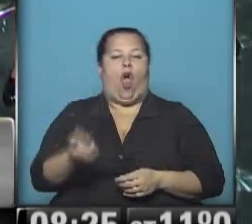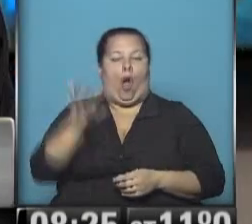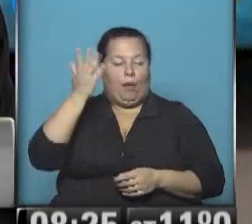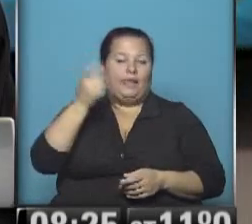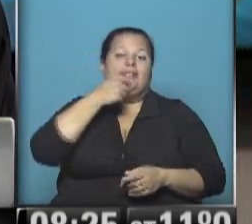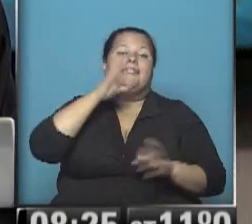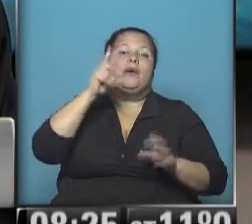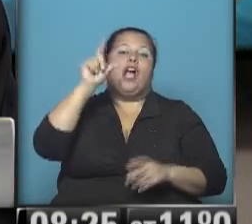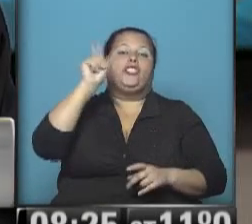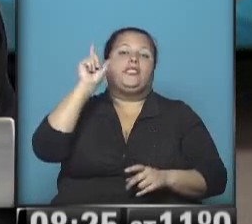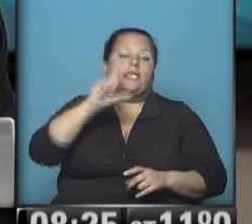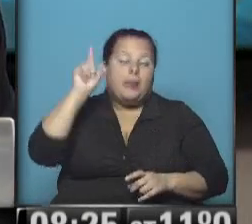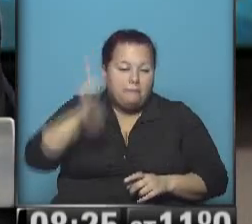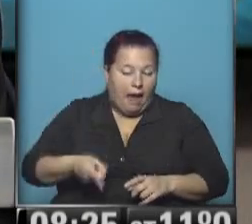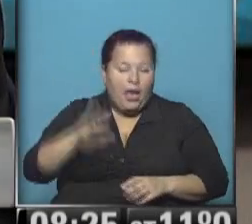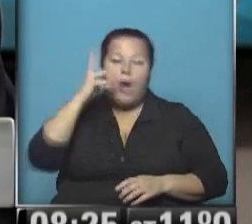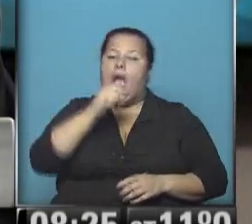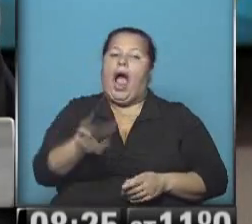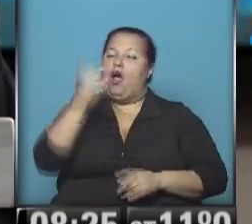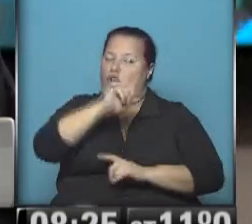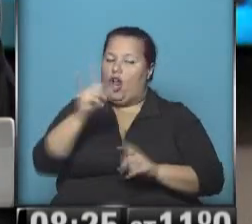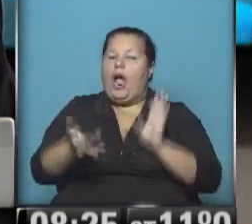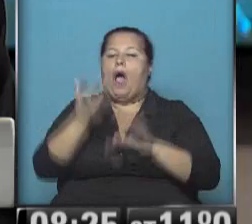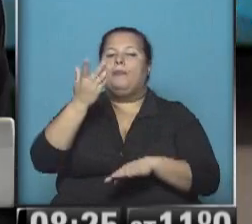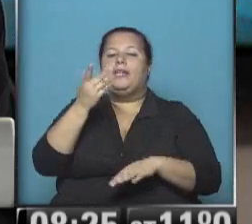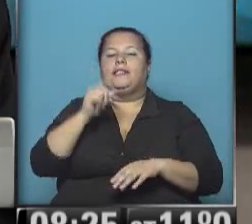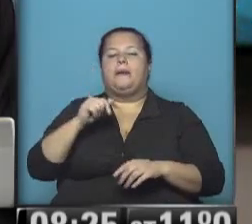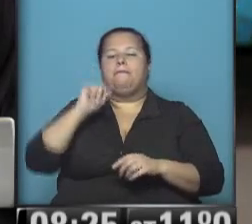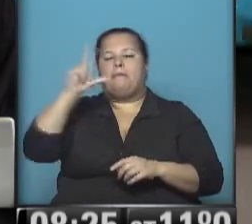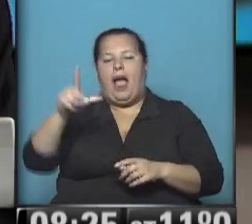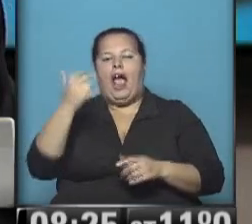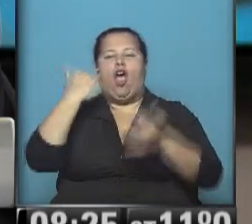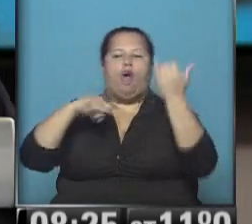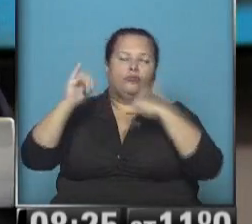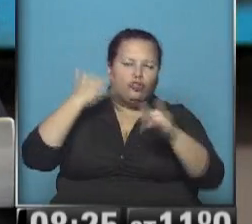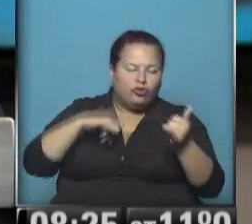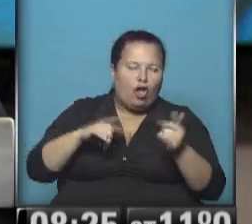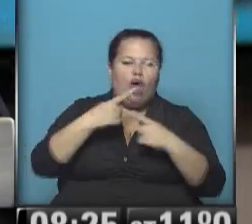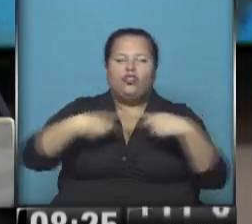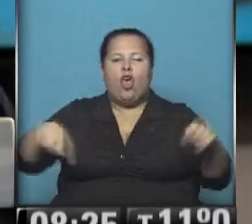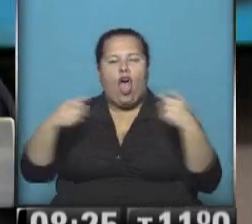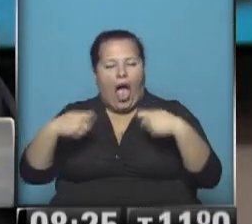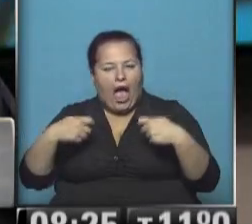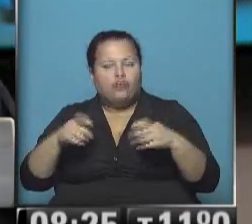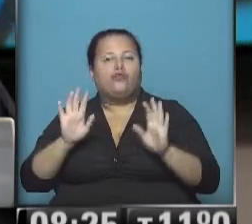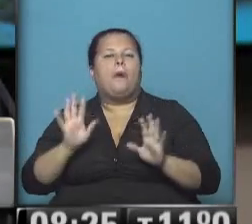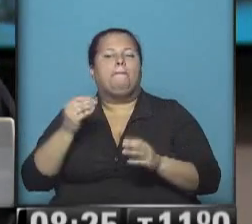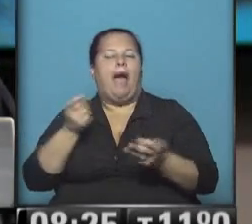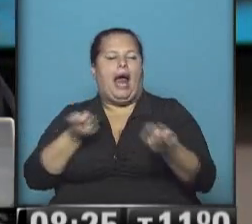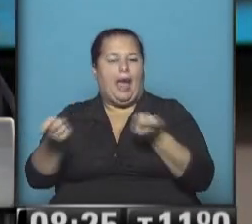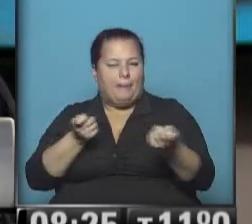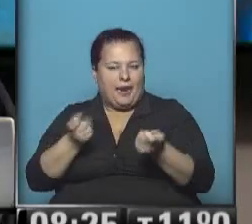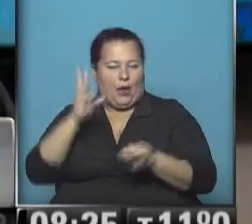salvo que el banco central autorice que los bancos a la gente le aumenten los cargos las comisiones todos los gastos para operar